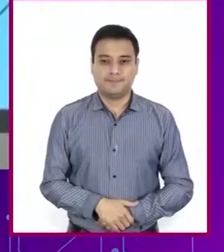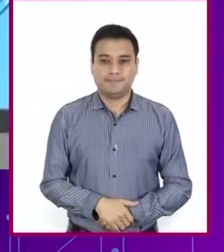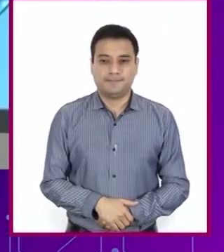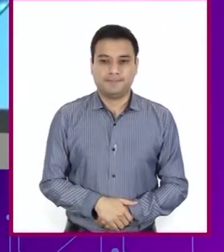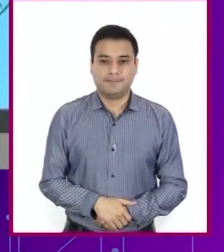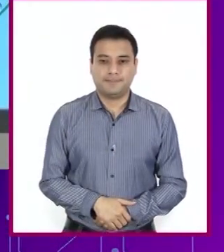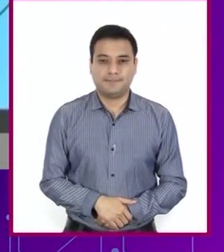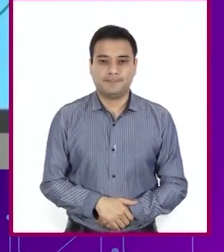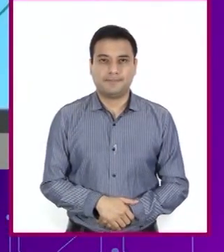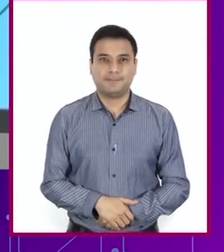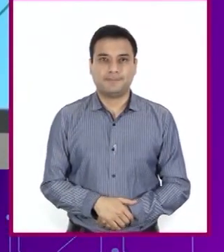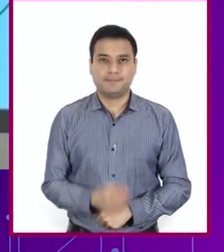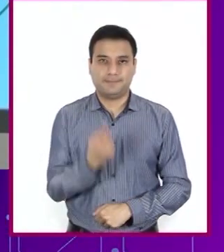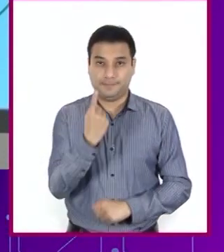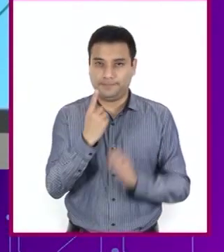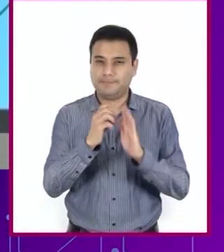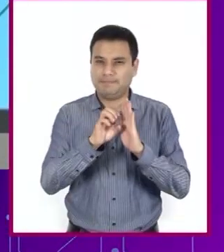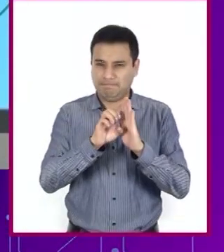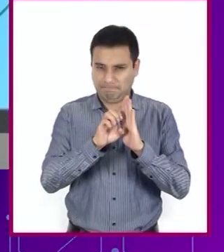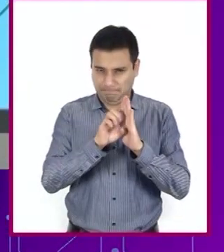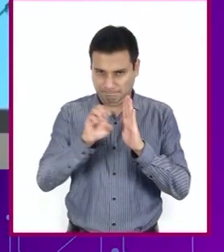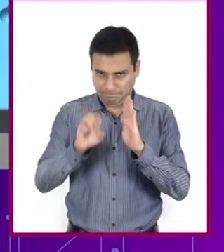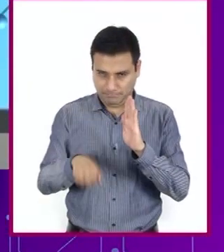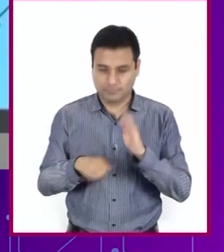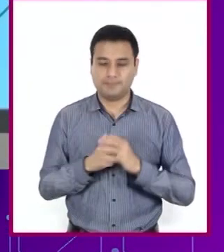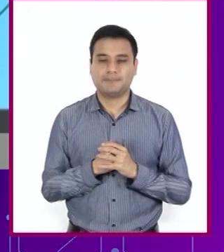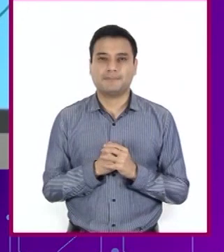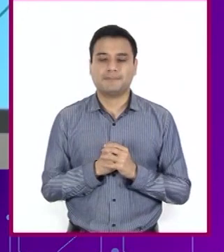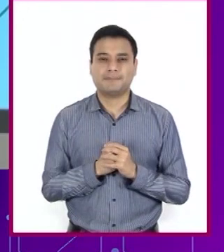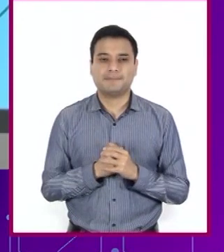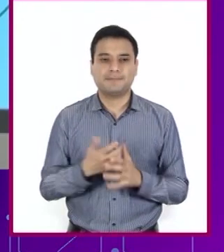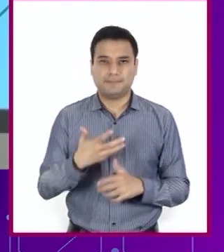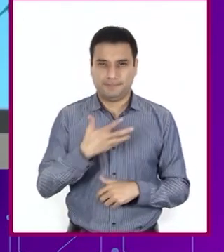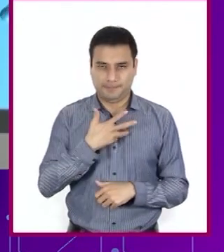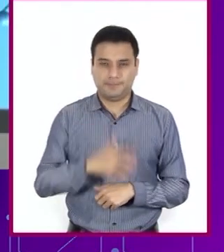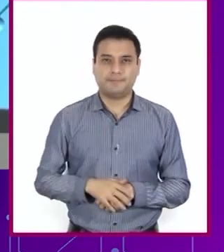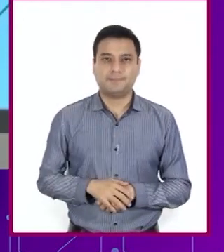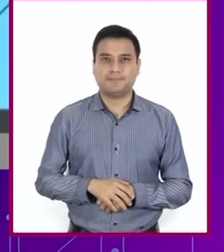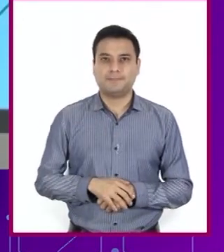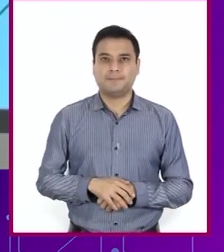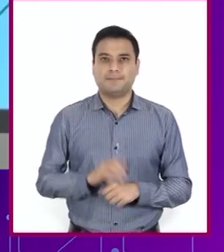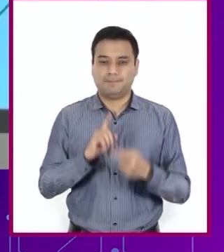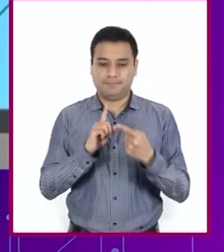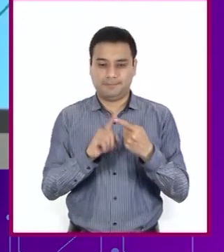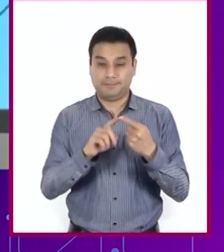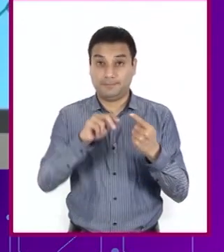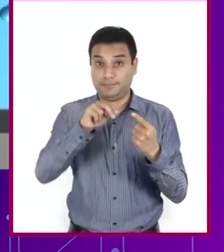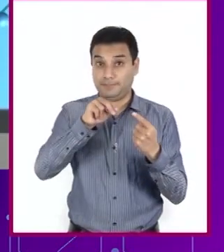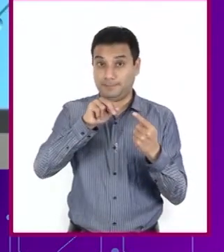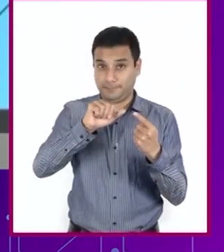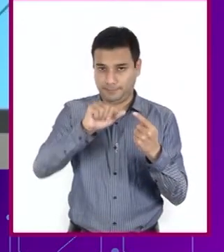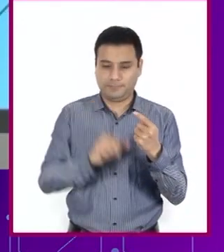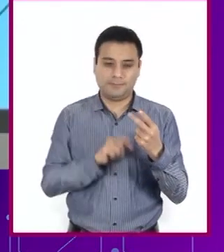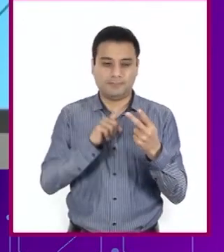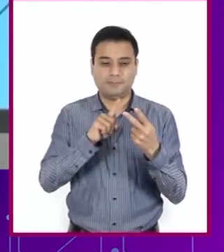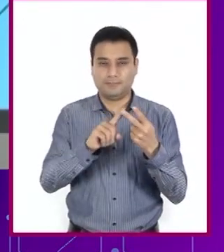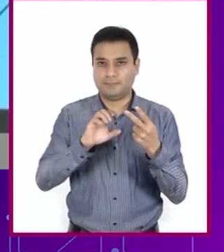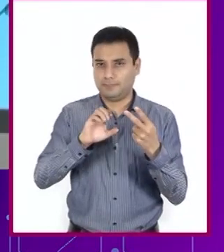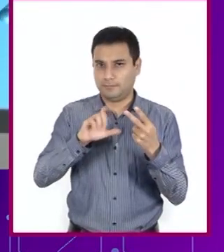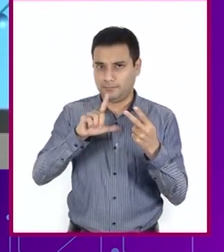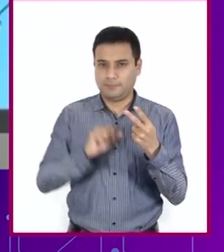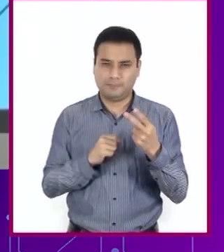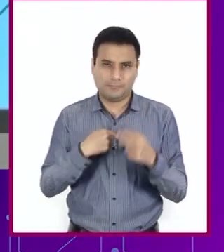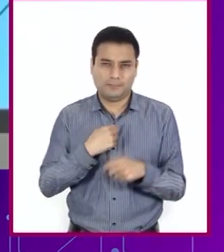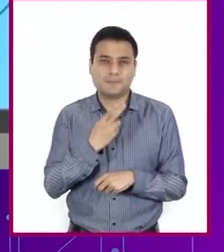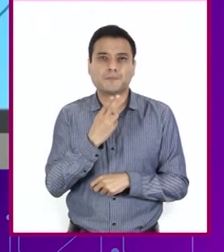Para nuestro primer ejemplo tenemos al sodio y al cloro. Estoy utilizando una